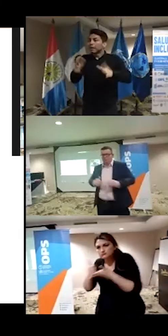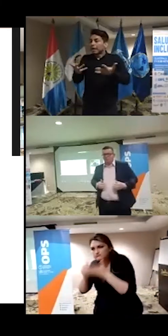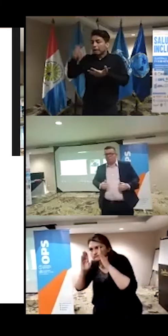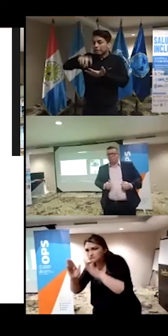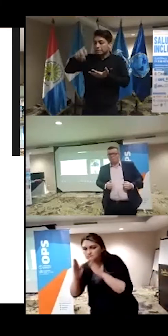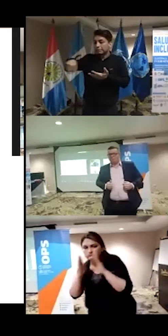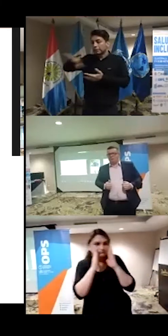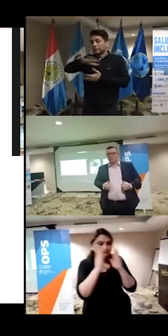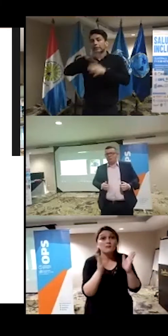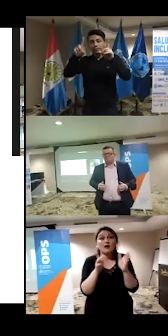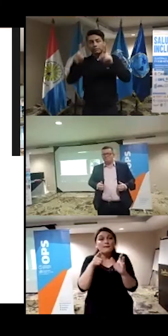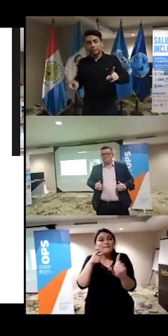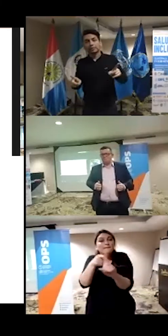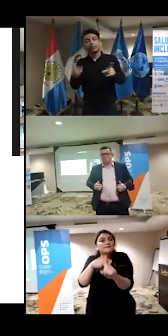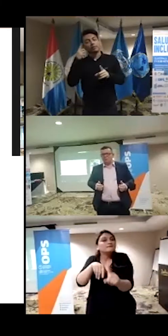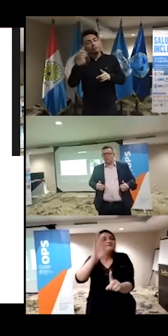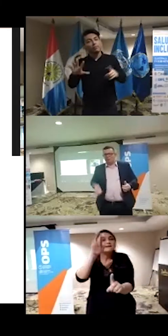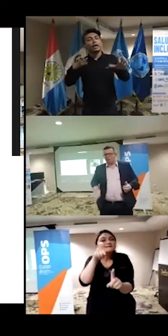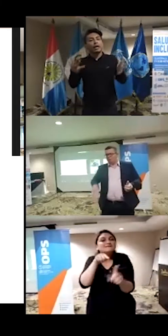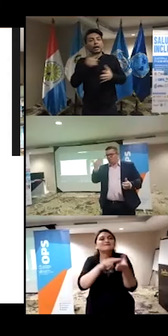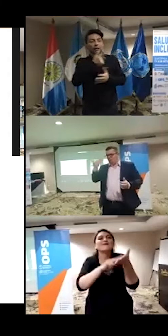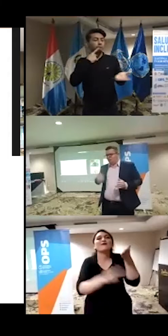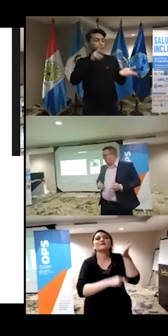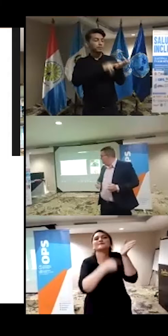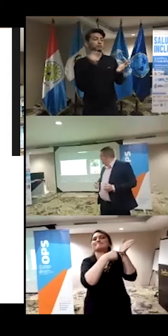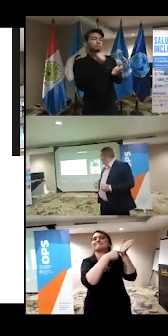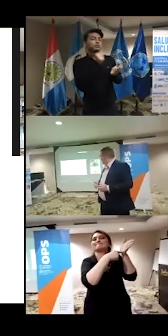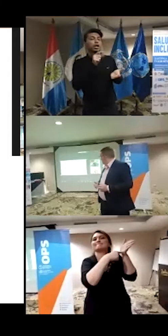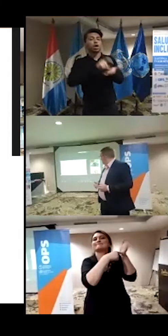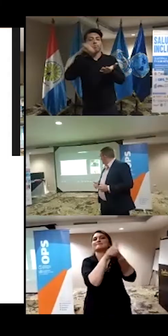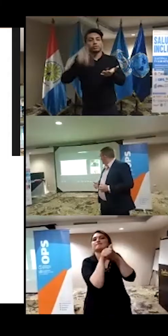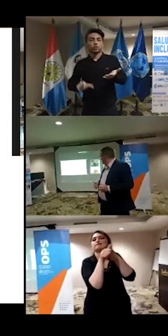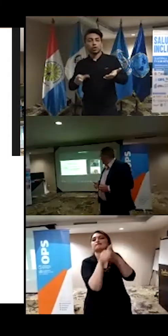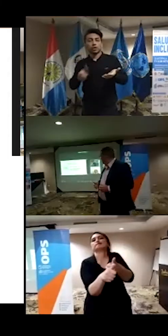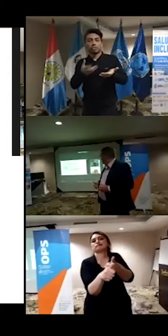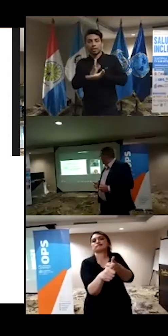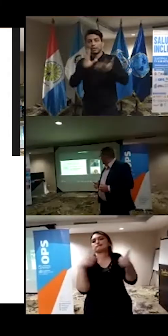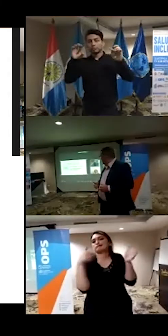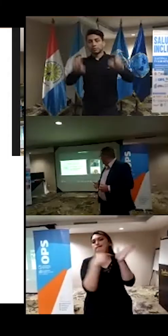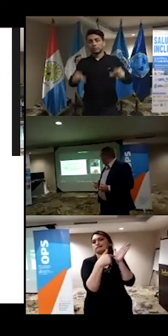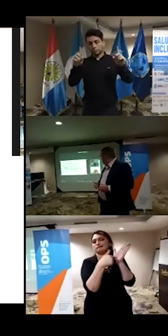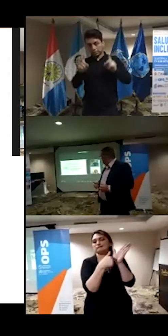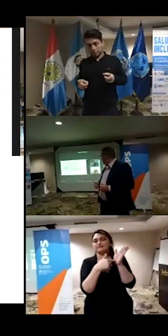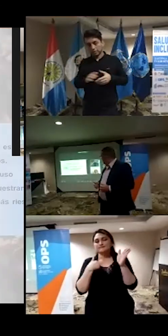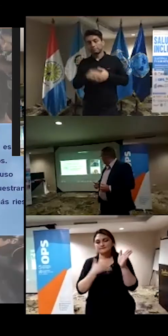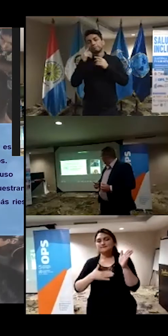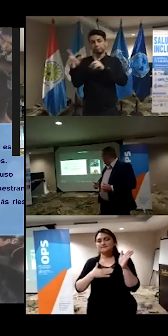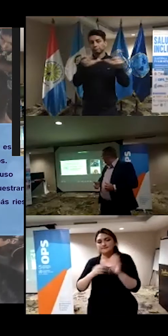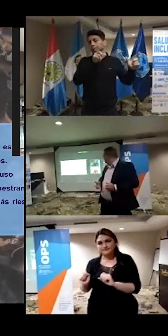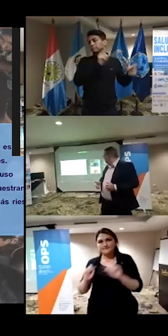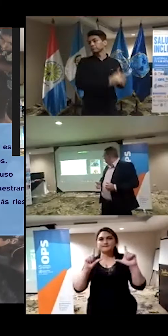con discapacidad, basándonos en lo que establece la Convención de los Derechos de las Personas con Discapacidad. Siguiente lámina, por